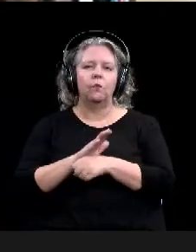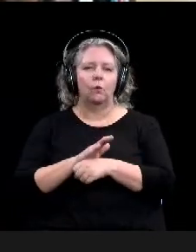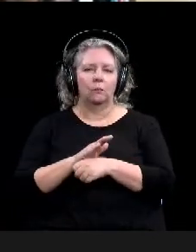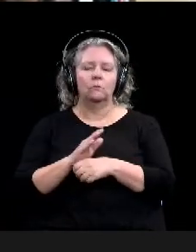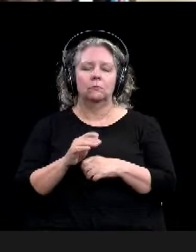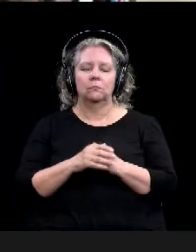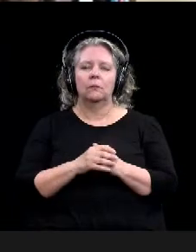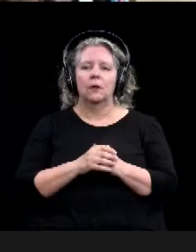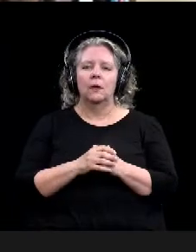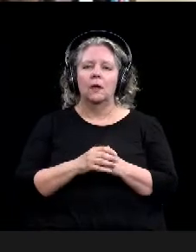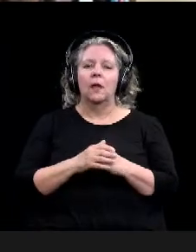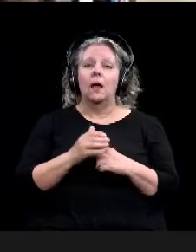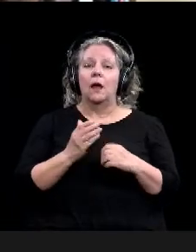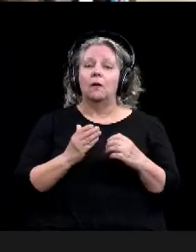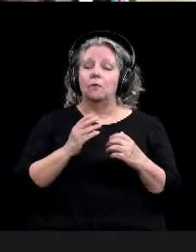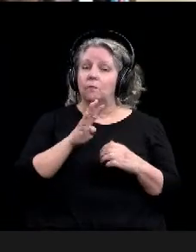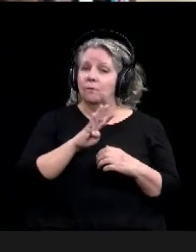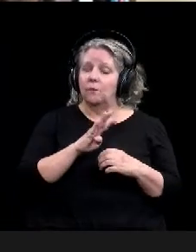32.400